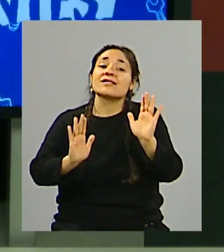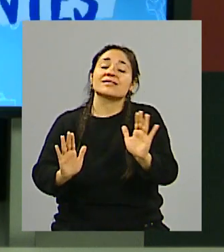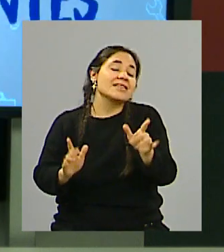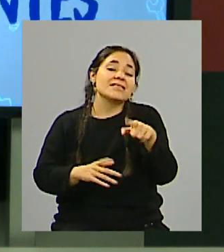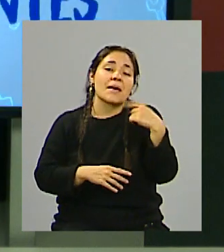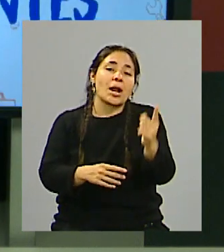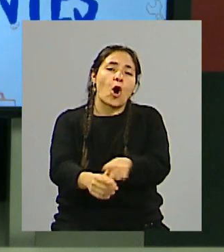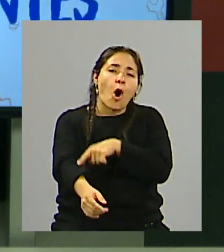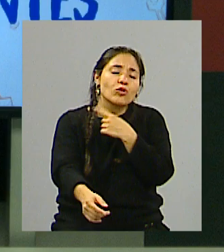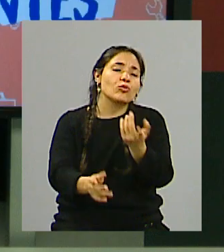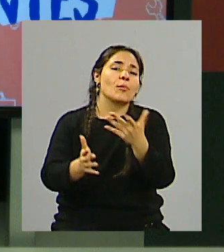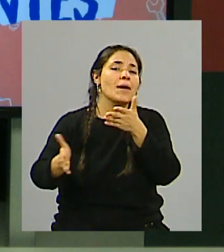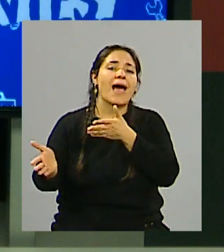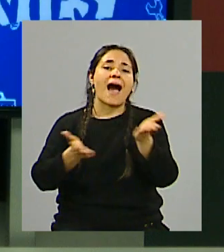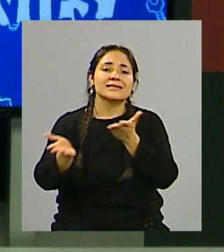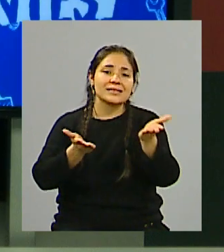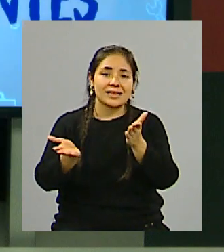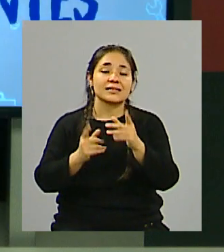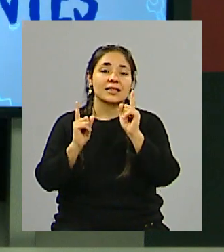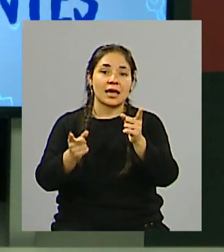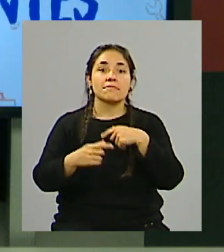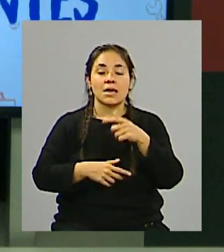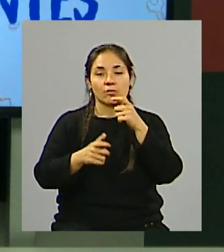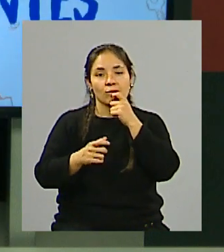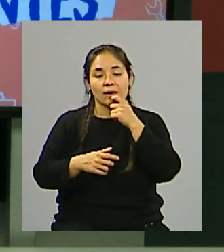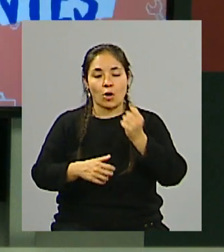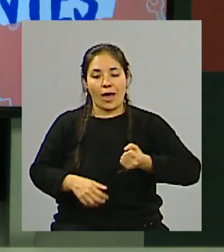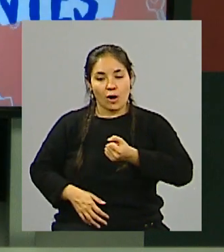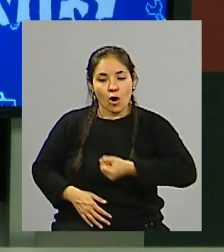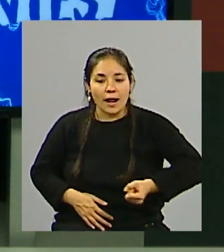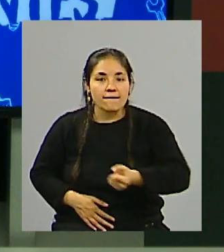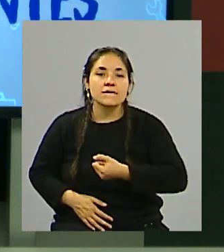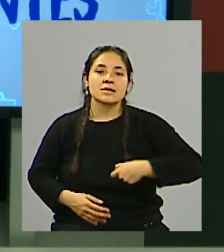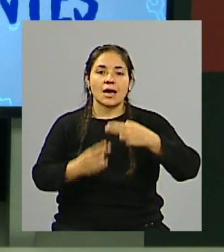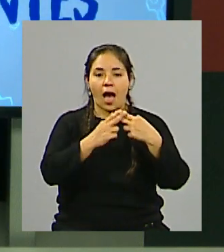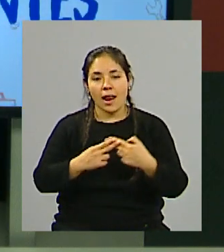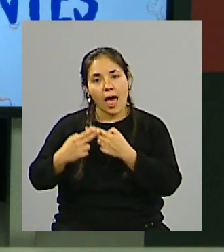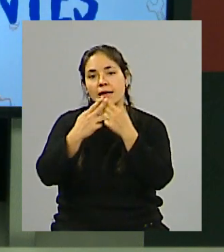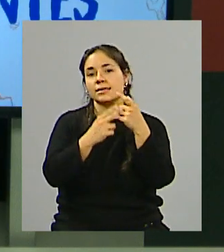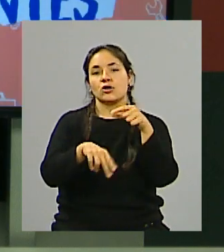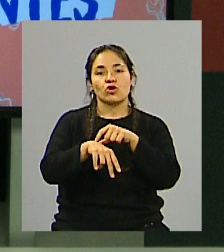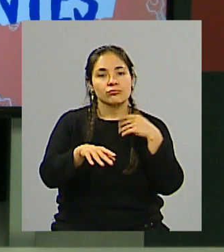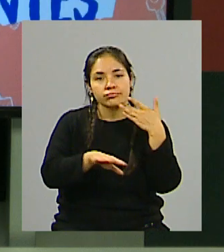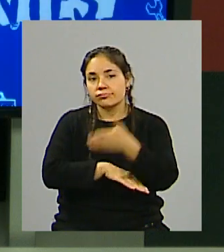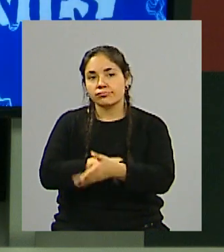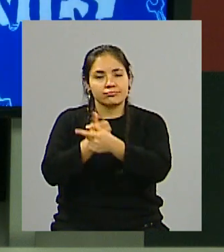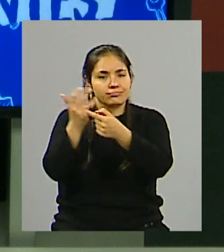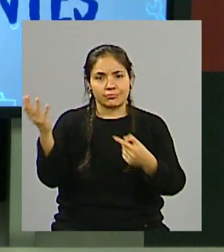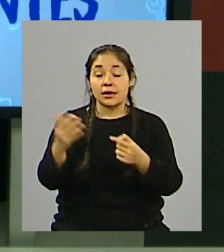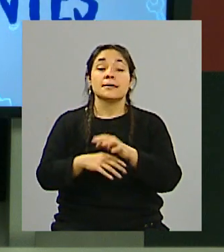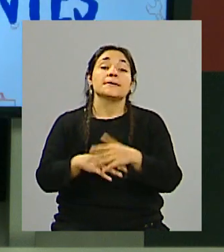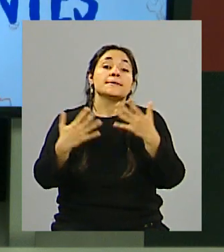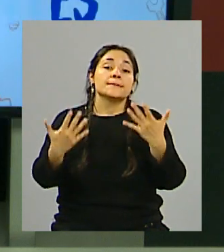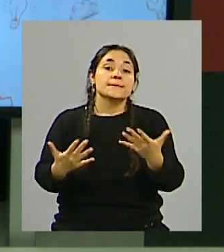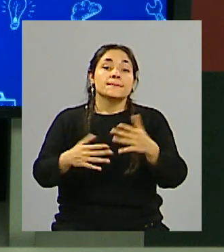manera, o la atención prenatal, ¿no? Cuando hacemos una ecografía, un análisis, ir al médico y demás. Entonces, bueno, la idea